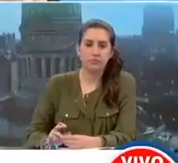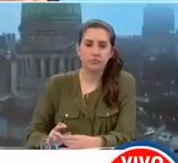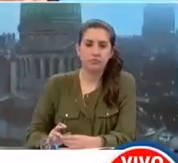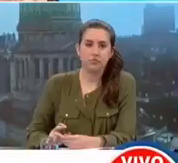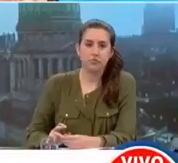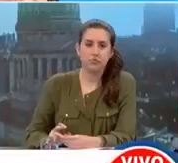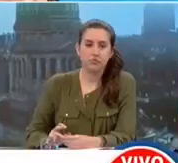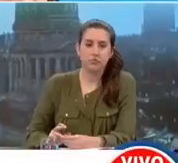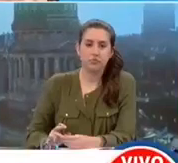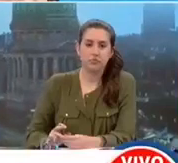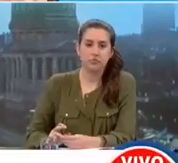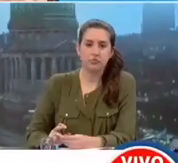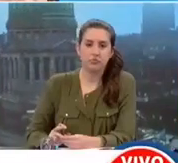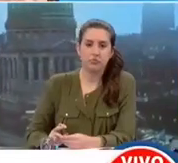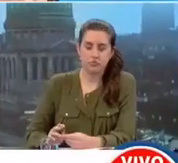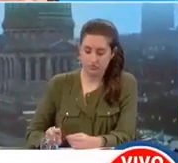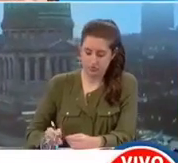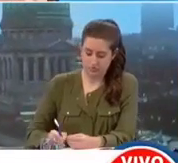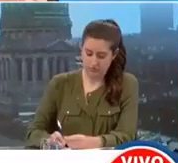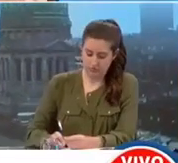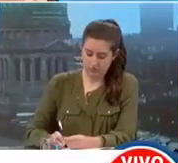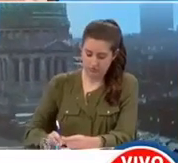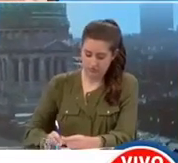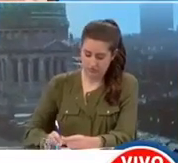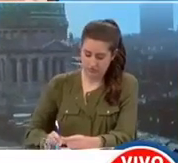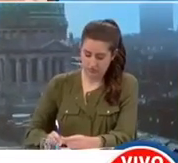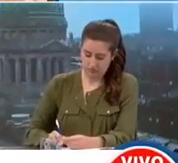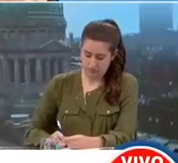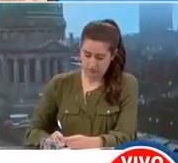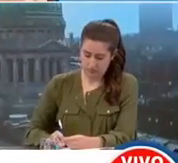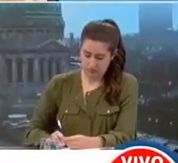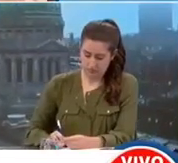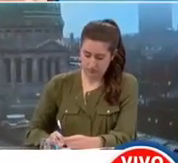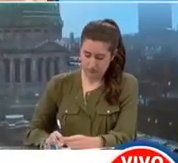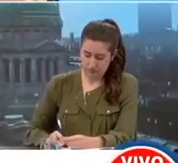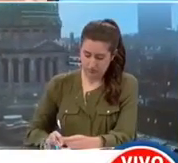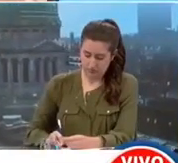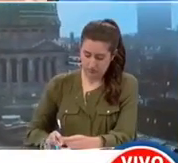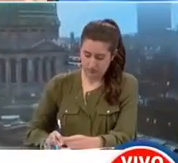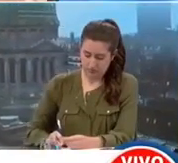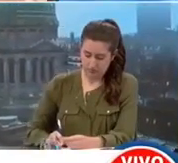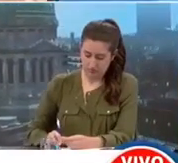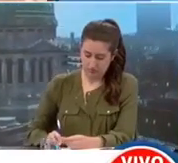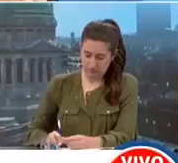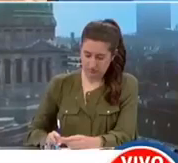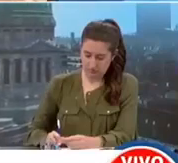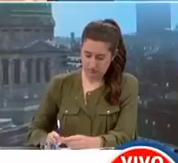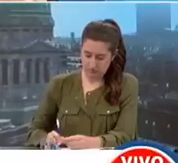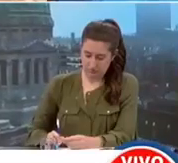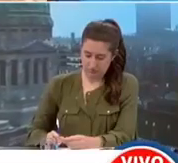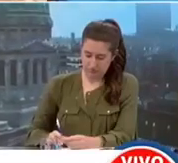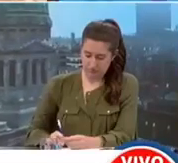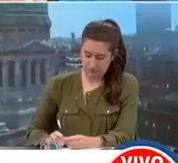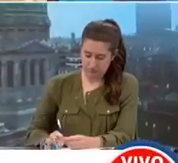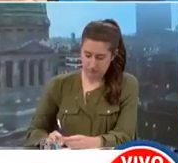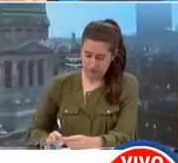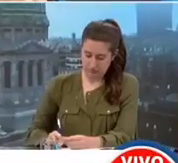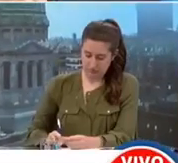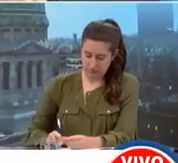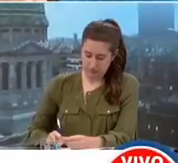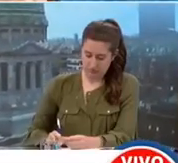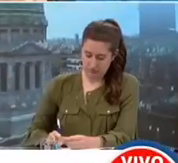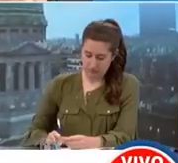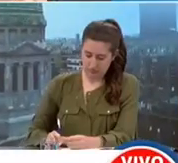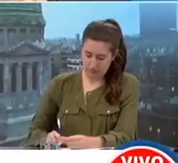que el 75% de esta población en países pobres no acceden a servicios de salud mental. Claro. Por eso nosotros,